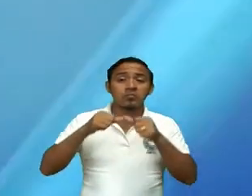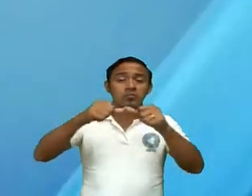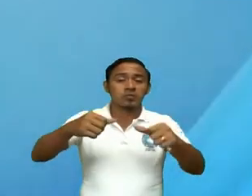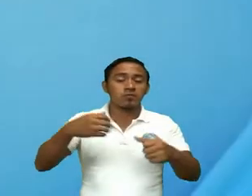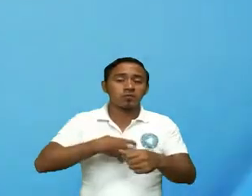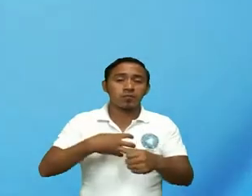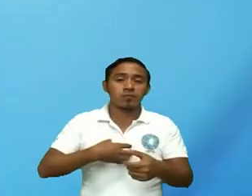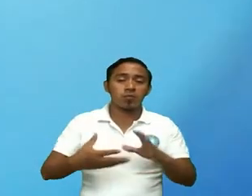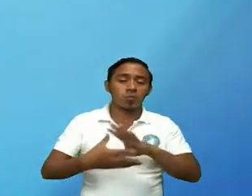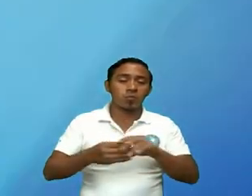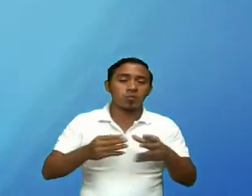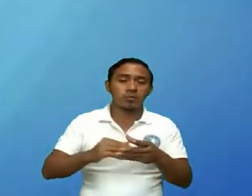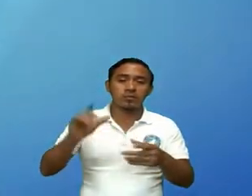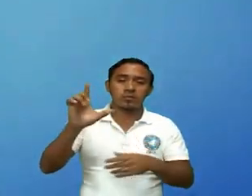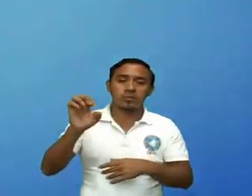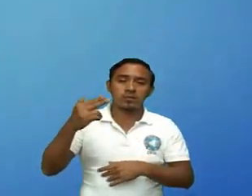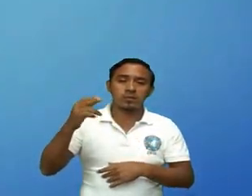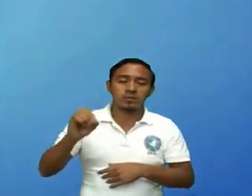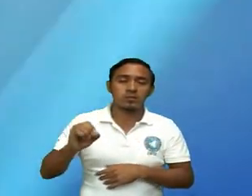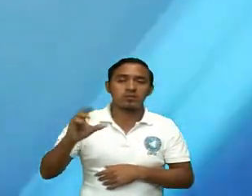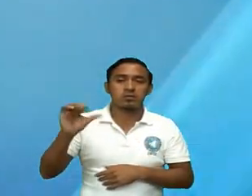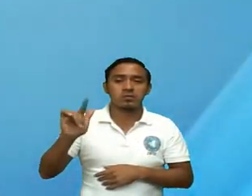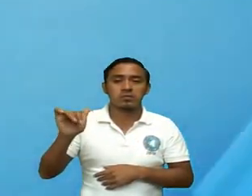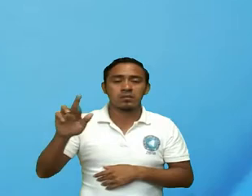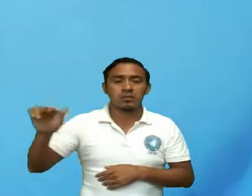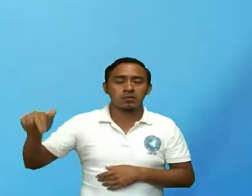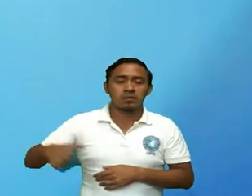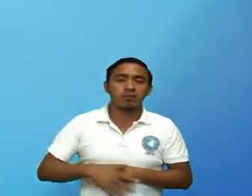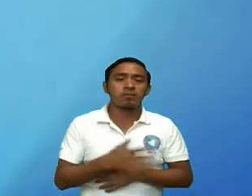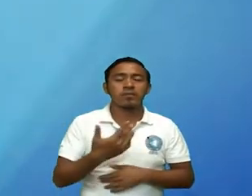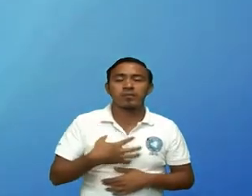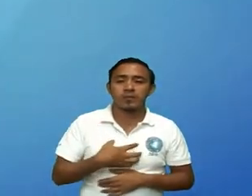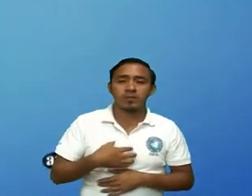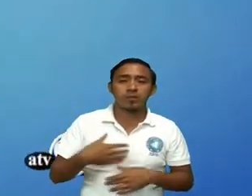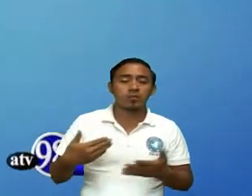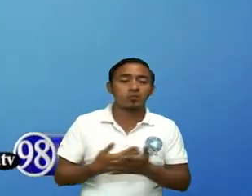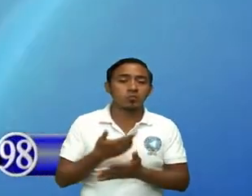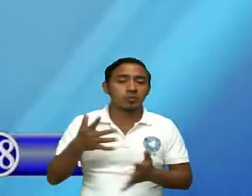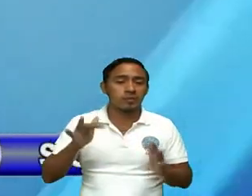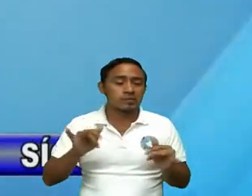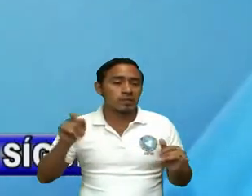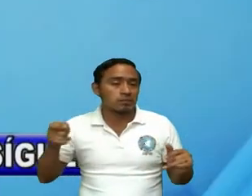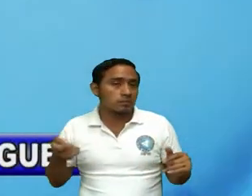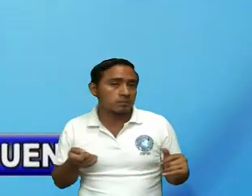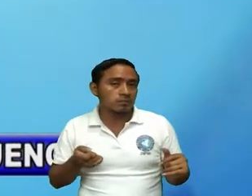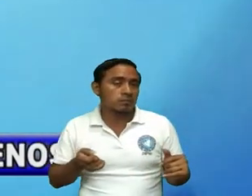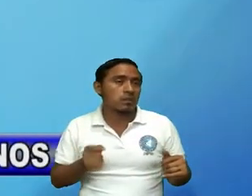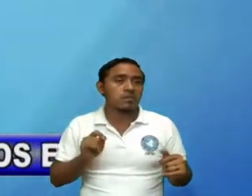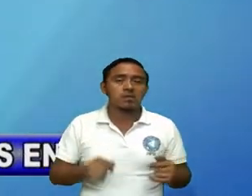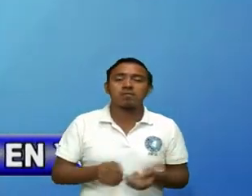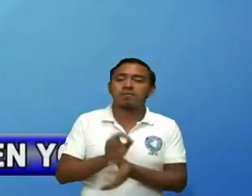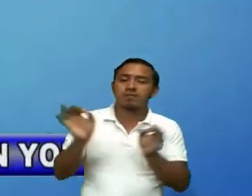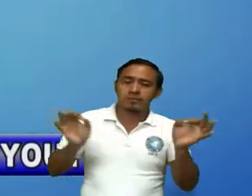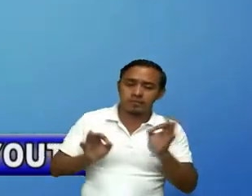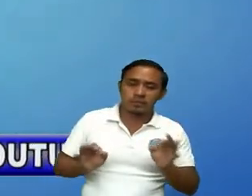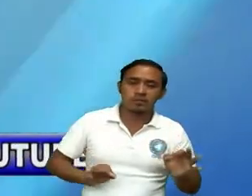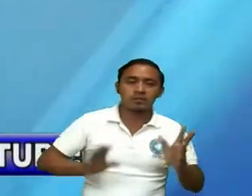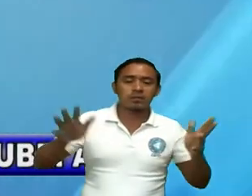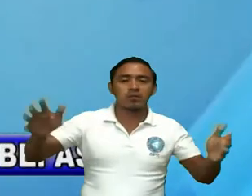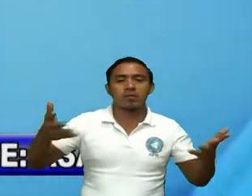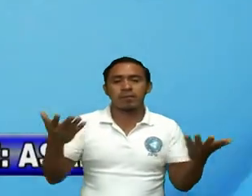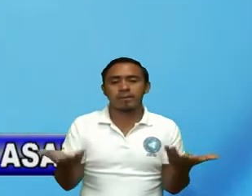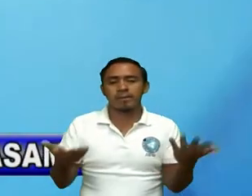Lencho Catarrán, que se transmite de lunes a viernes por Tu Nueva Radio Ya. Felicitaciones,